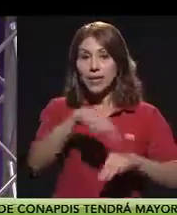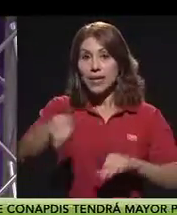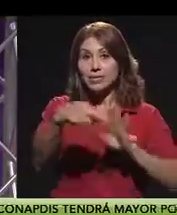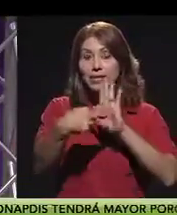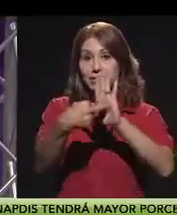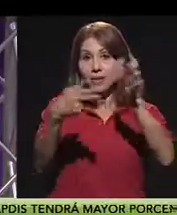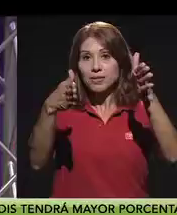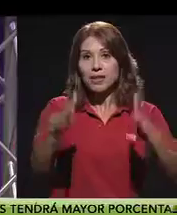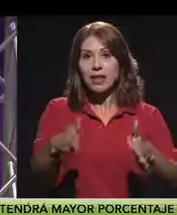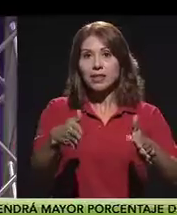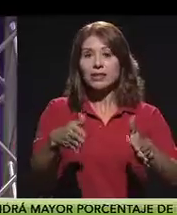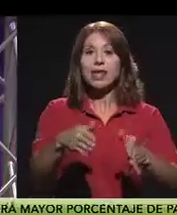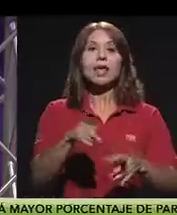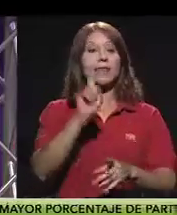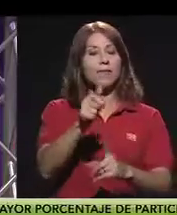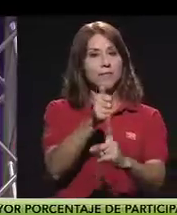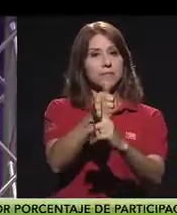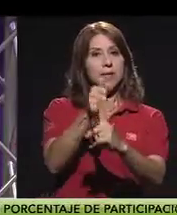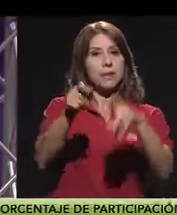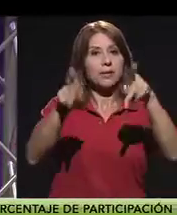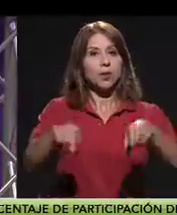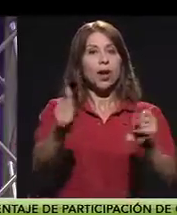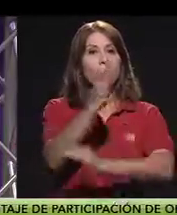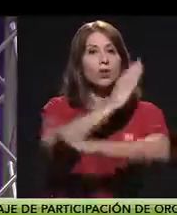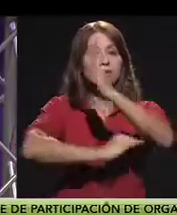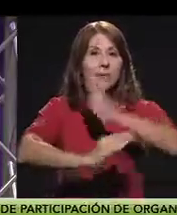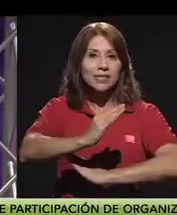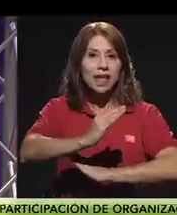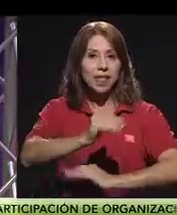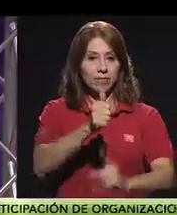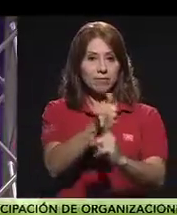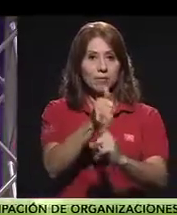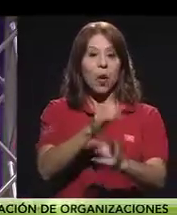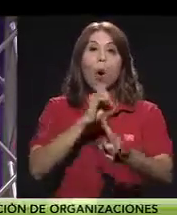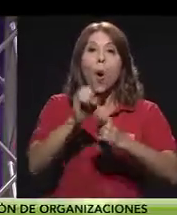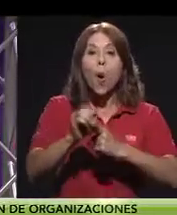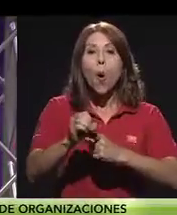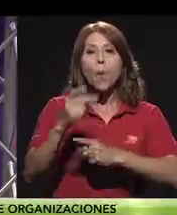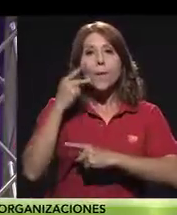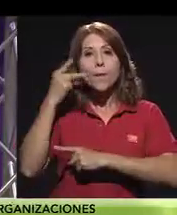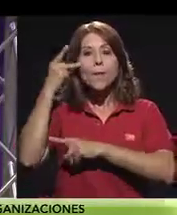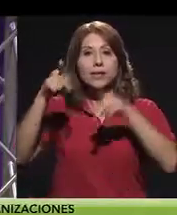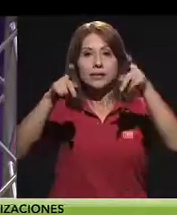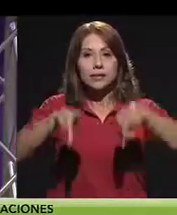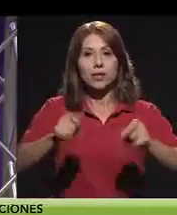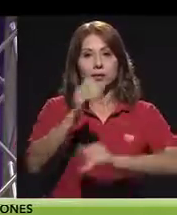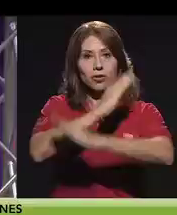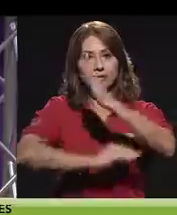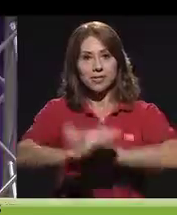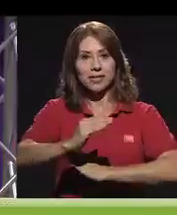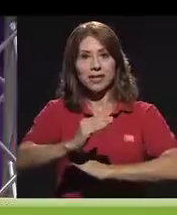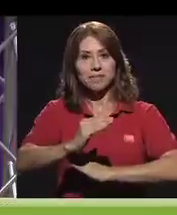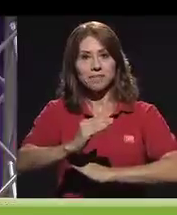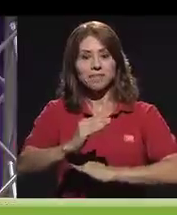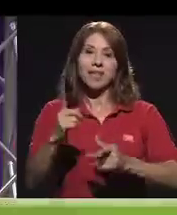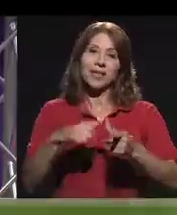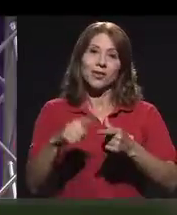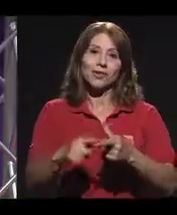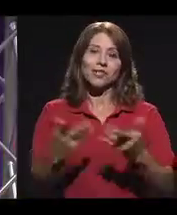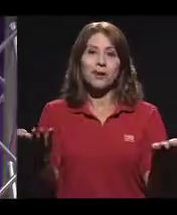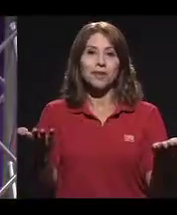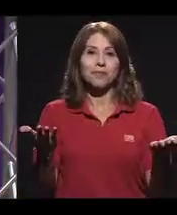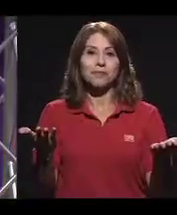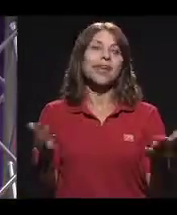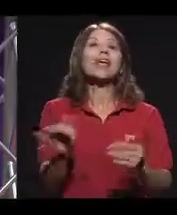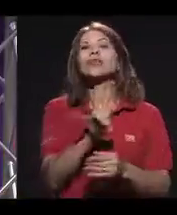los representantes tienen que ser personas con una condición de discapacidad o padres o madres de familia de personas en condición de discapacidad. Entonces,